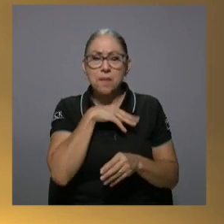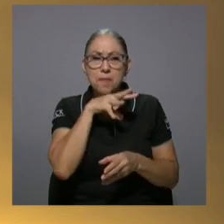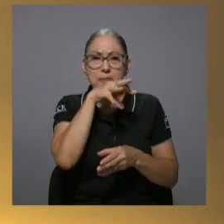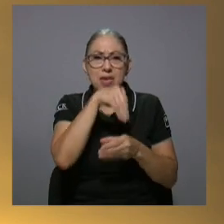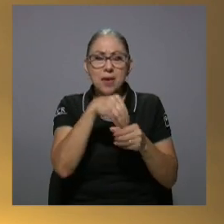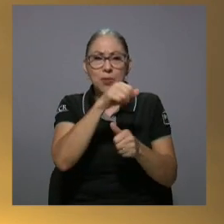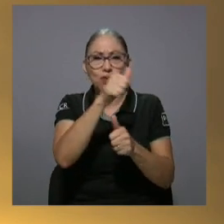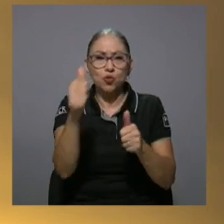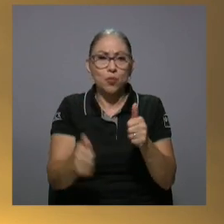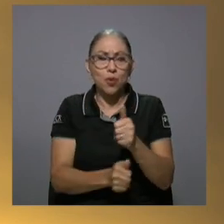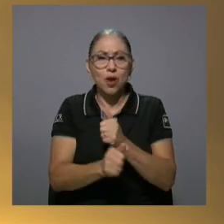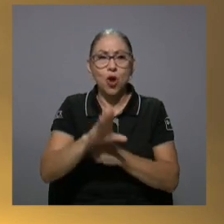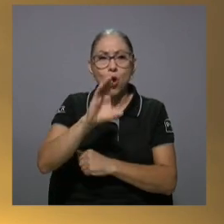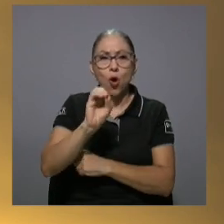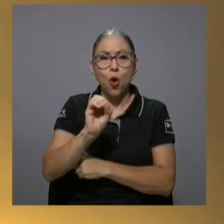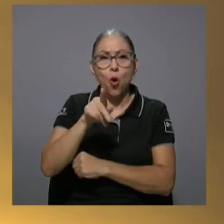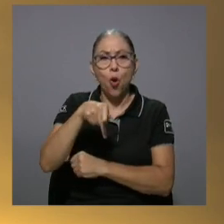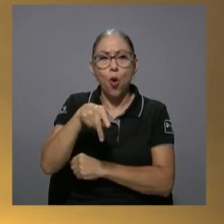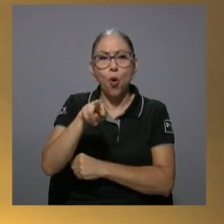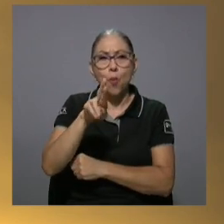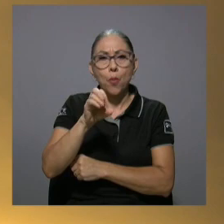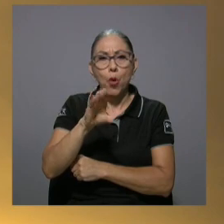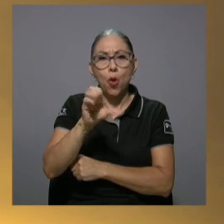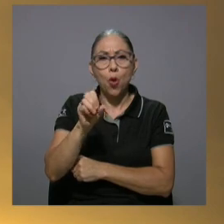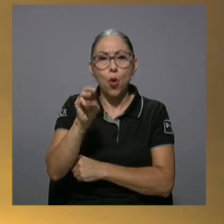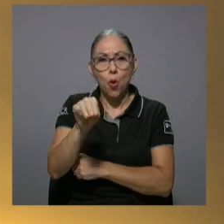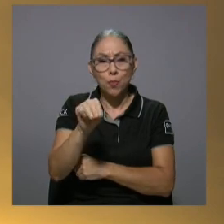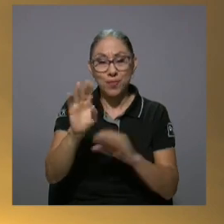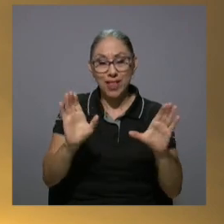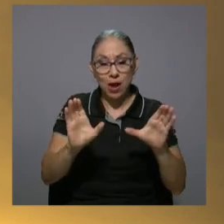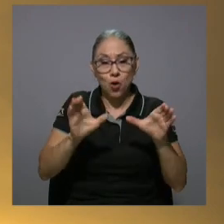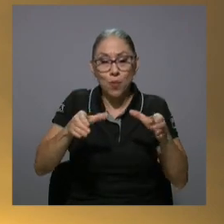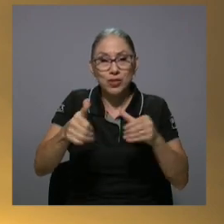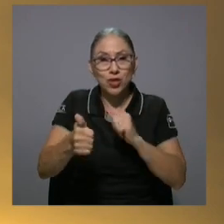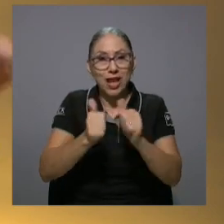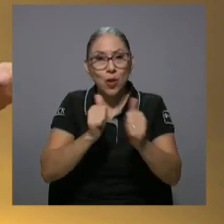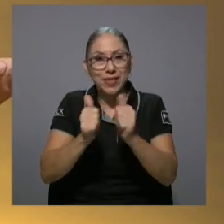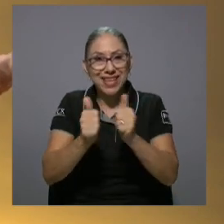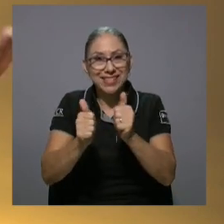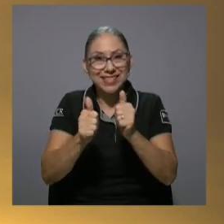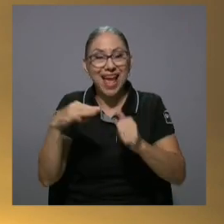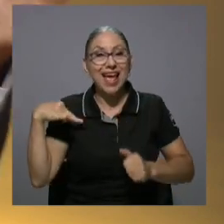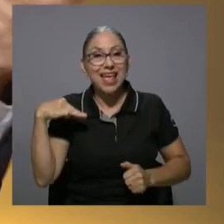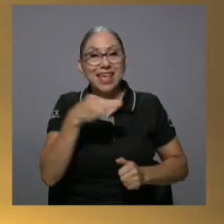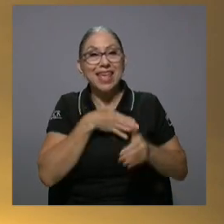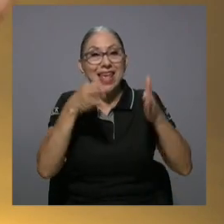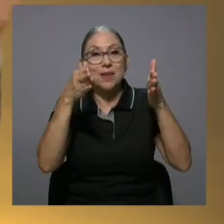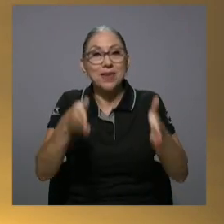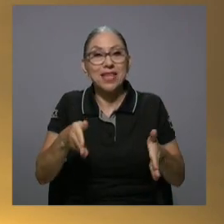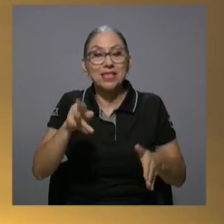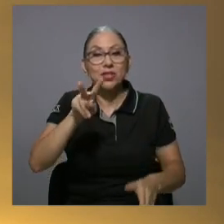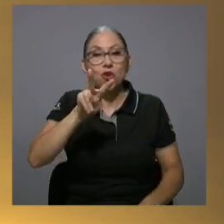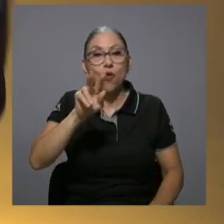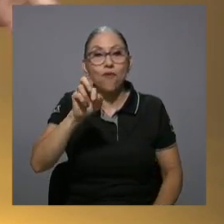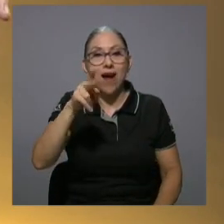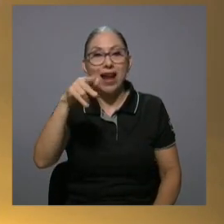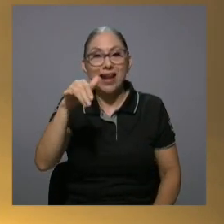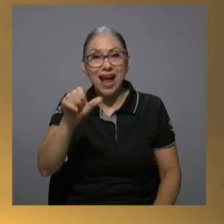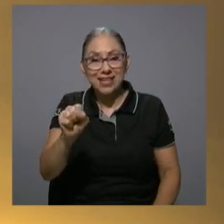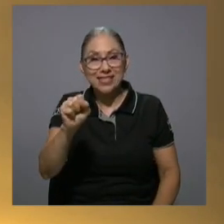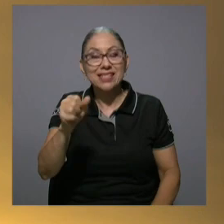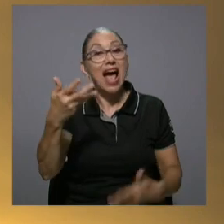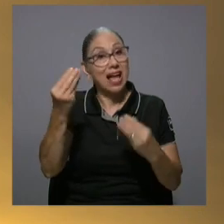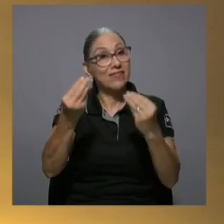de COPROCON, la Comisión de la Competencia, que el ministro Vargas había sido muy importante